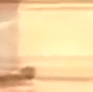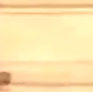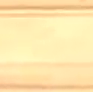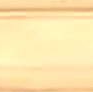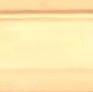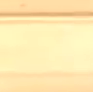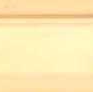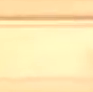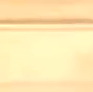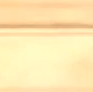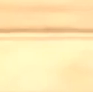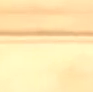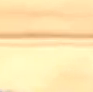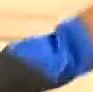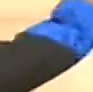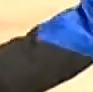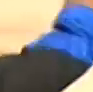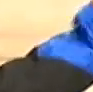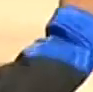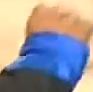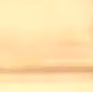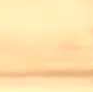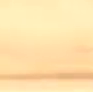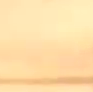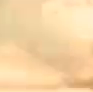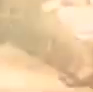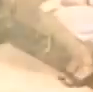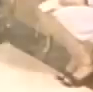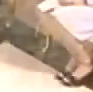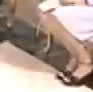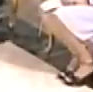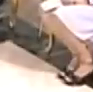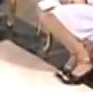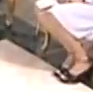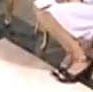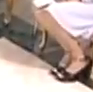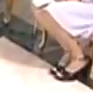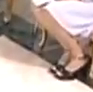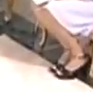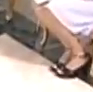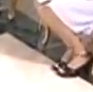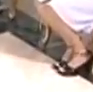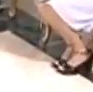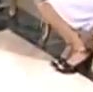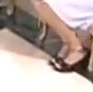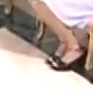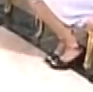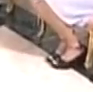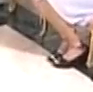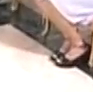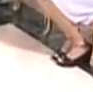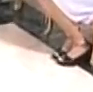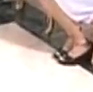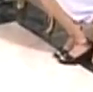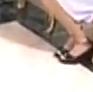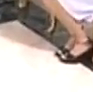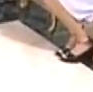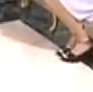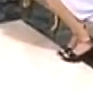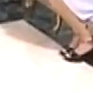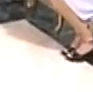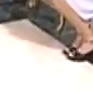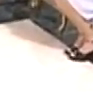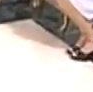esta tierra sin igual. Y aunque no luchó batalla con el uso de las armas, estuvo con